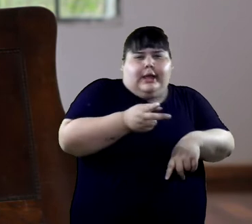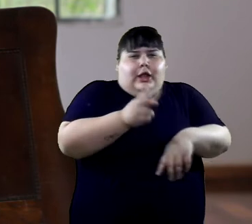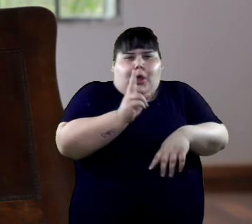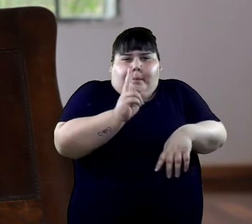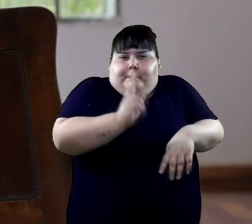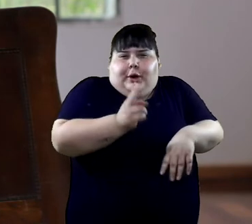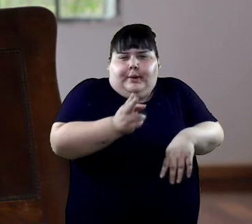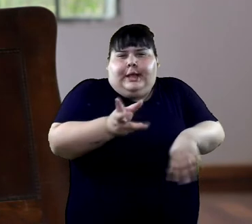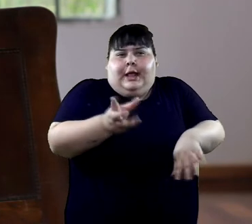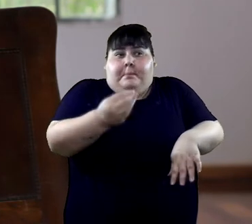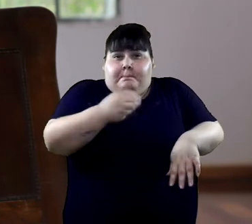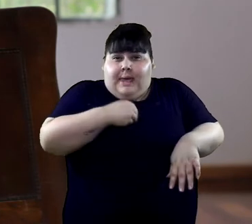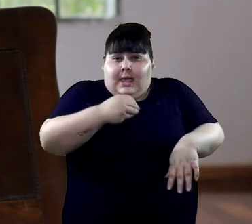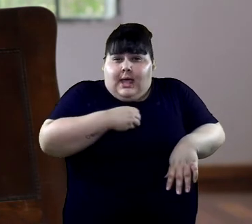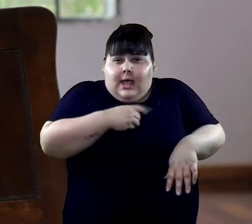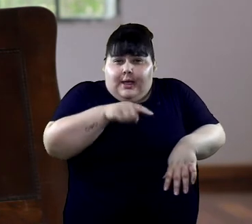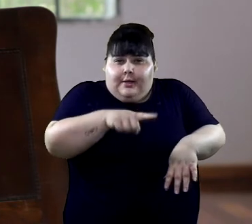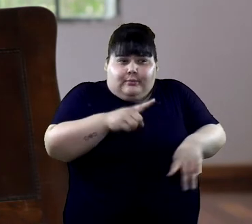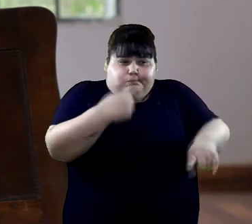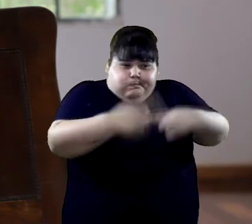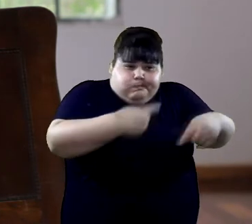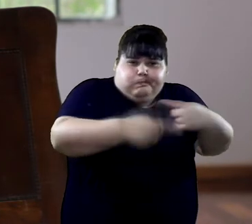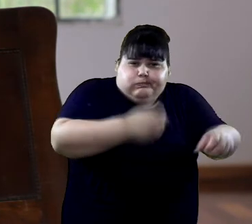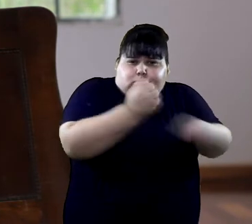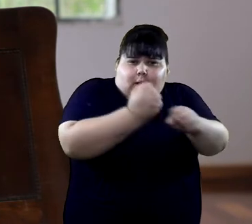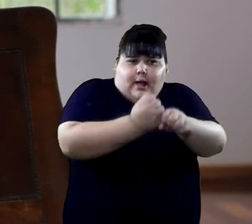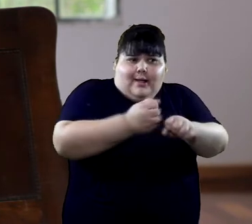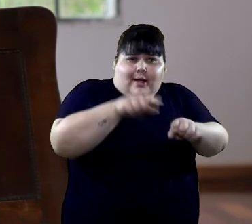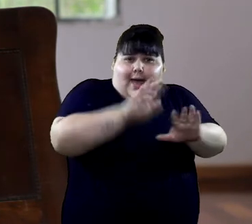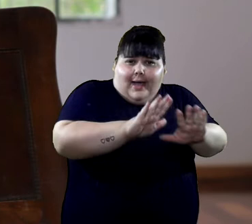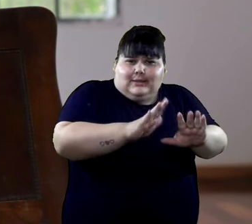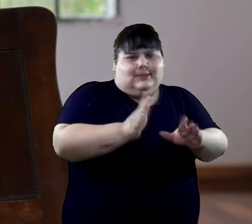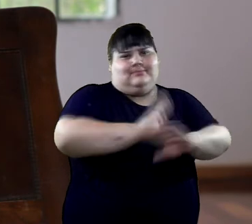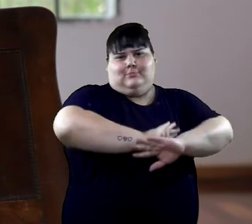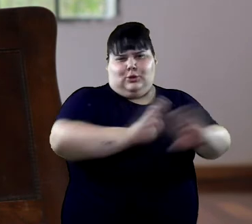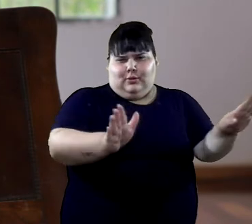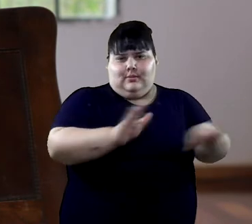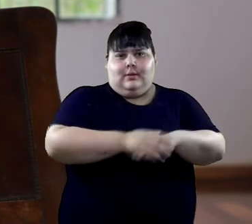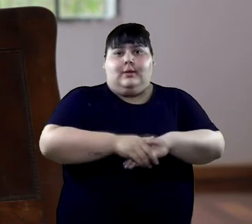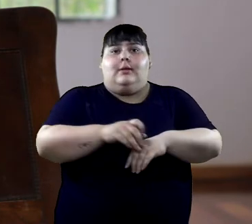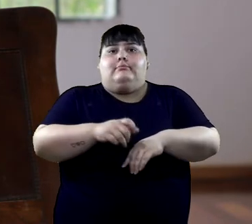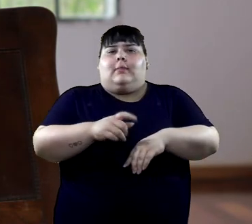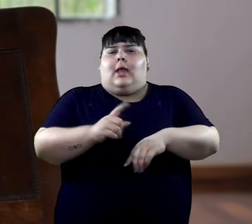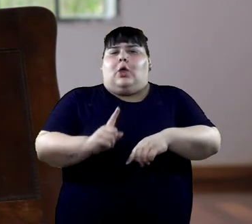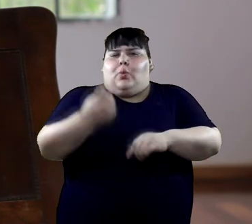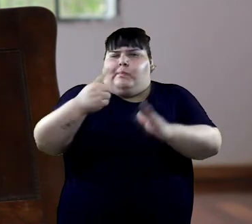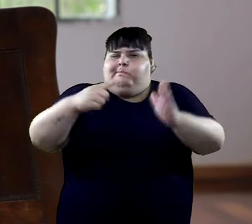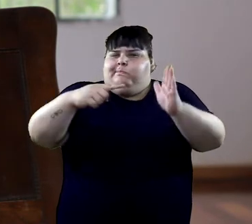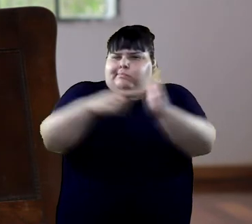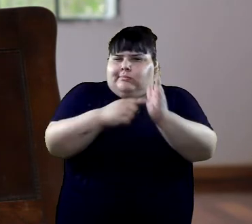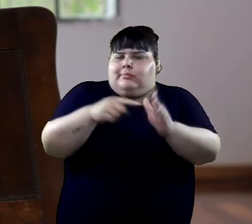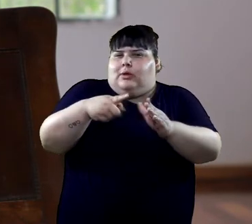lo prohibido, desde lo pecaminoso. Una de las cuestiones que todavía sigue